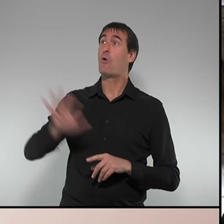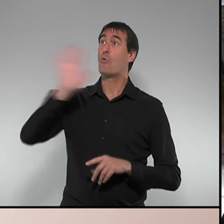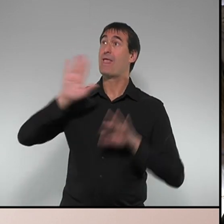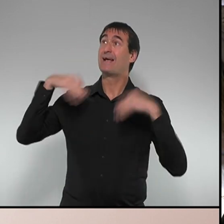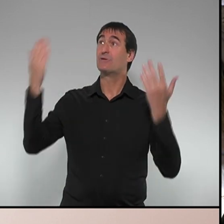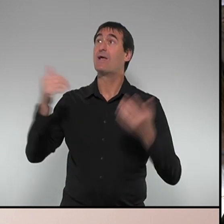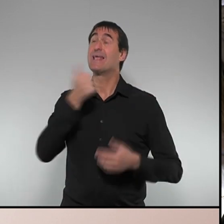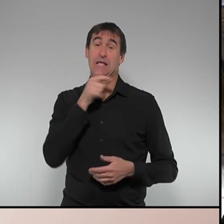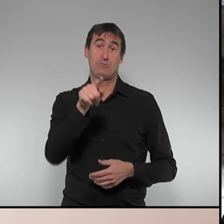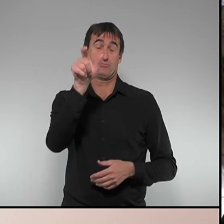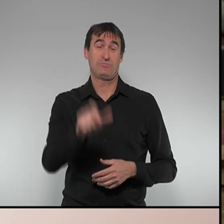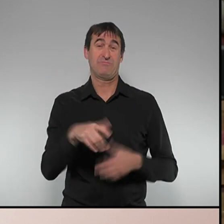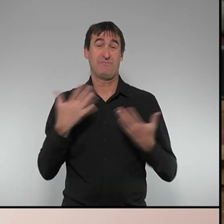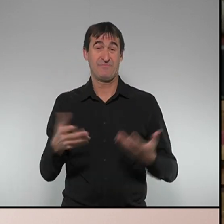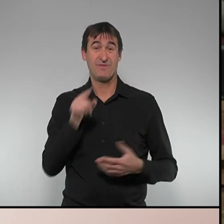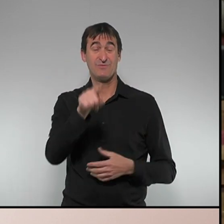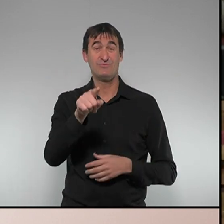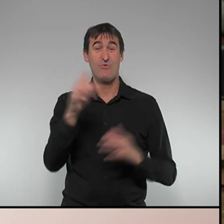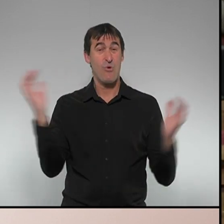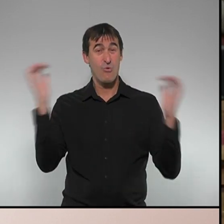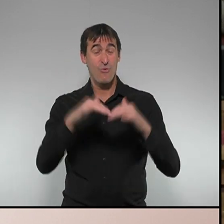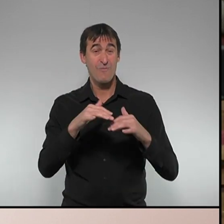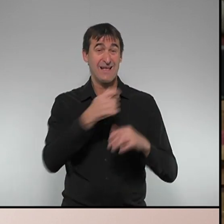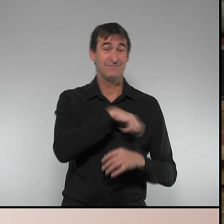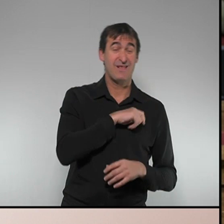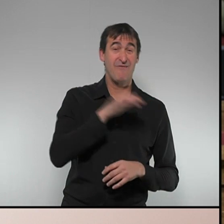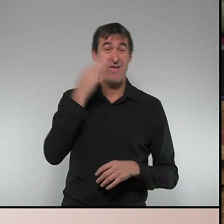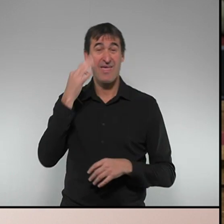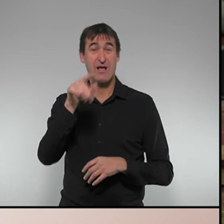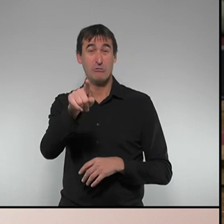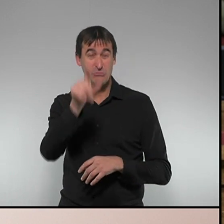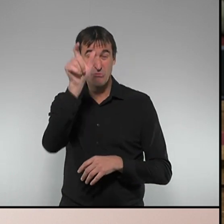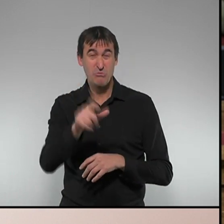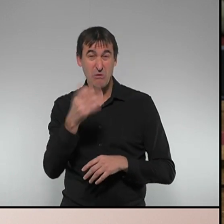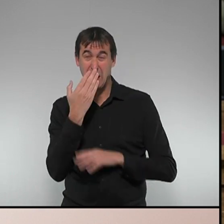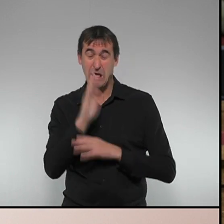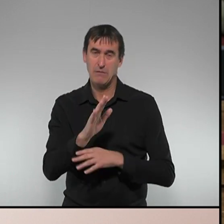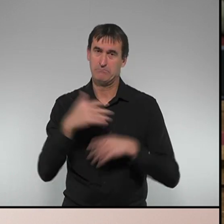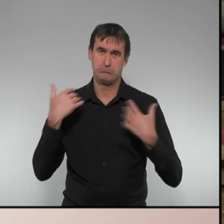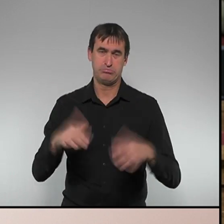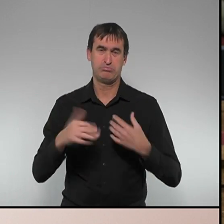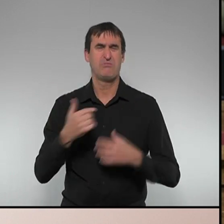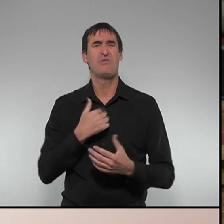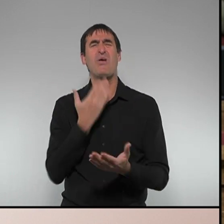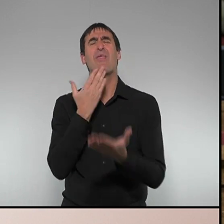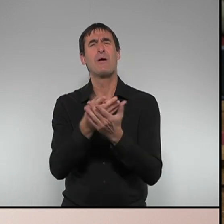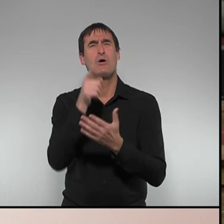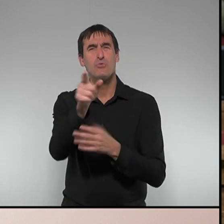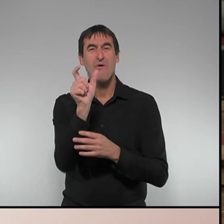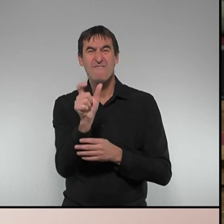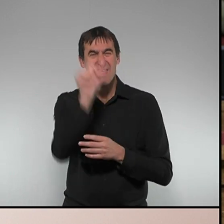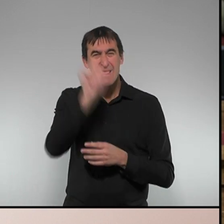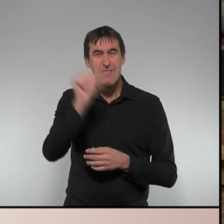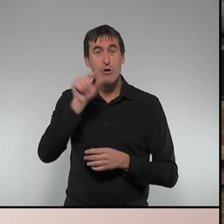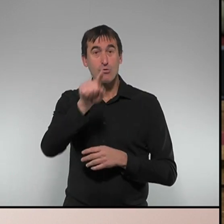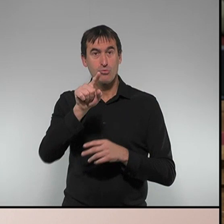Pues bien, su papelón en la cumbre hispano-francesa es de los que hacen época. Yo le animo a revisar incluso los propios vídeos y analizarse